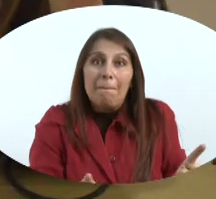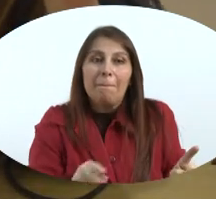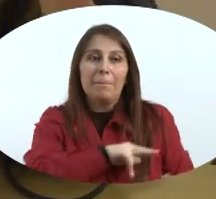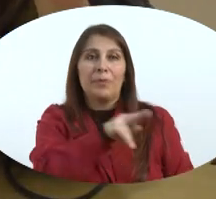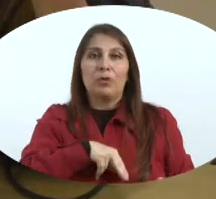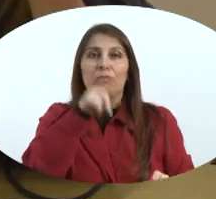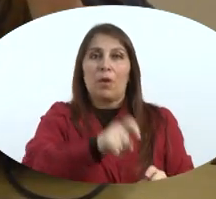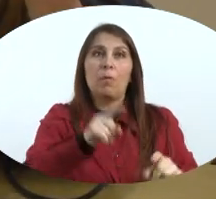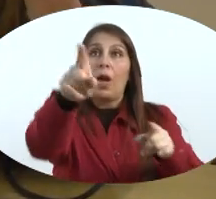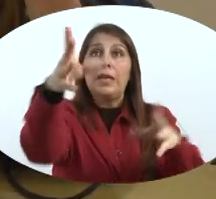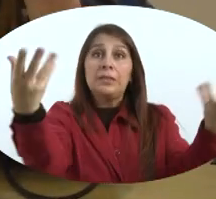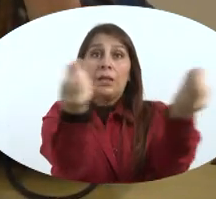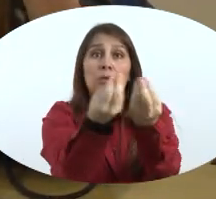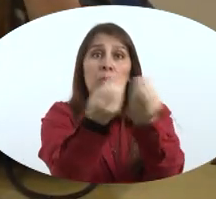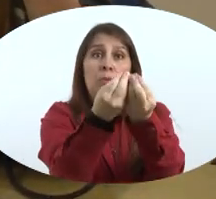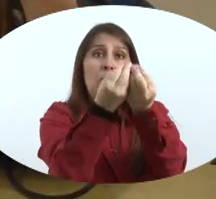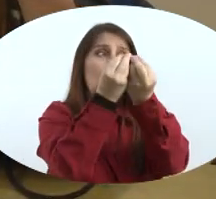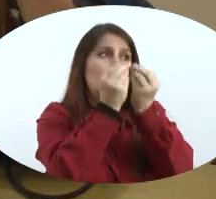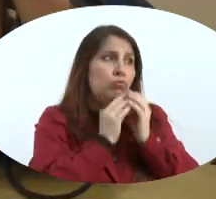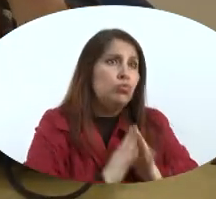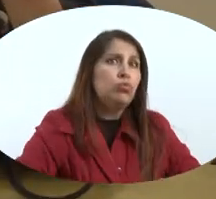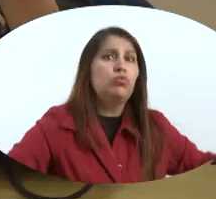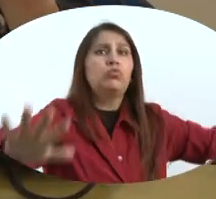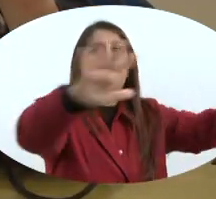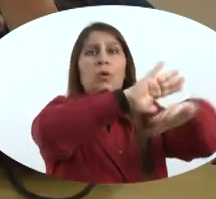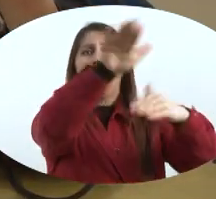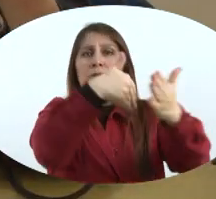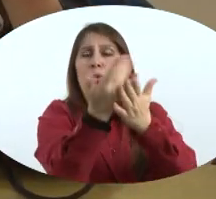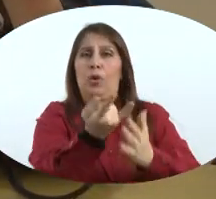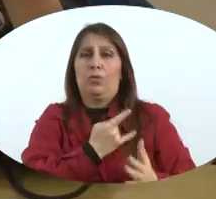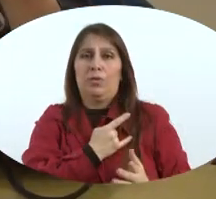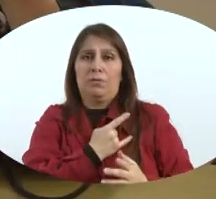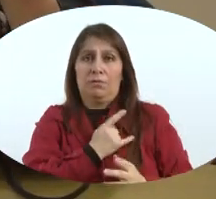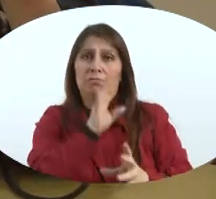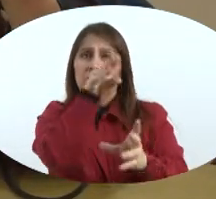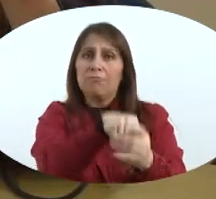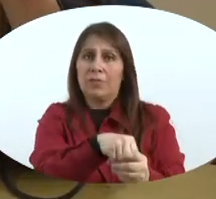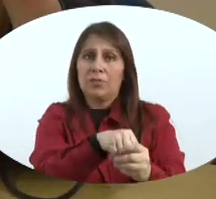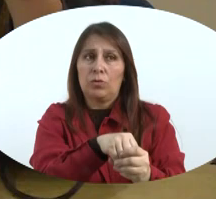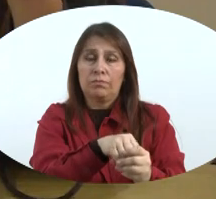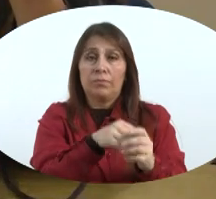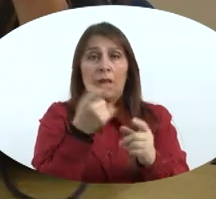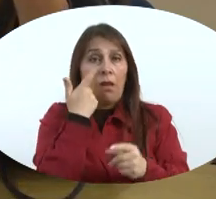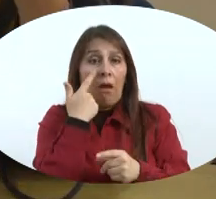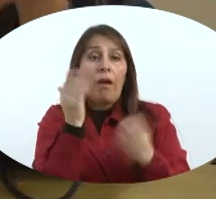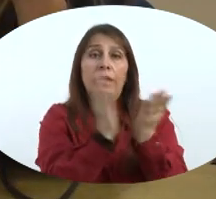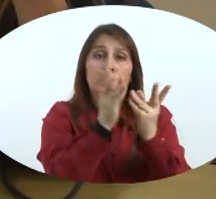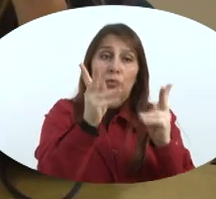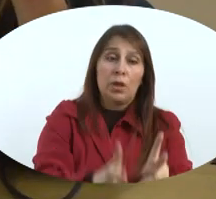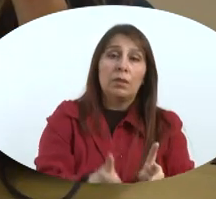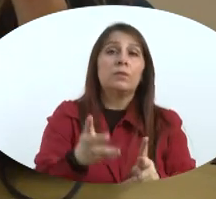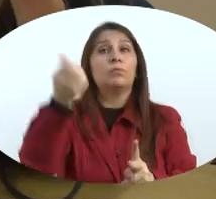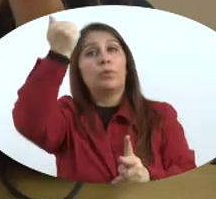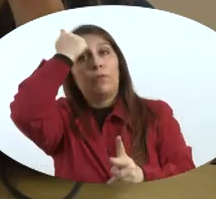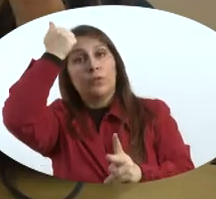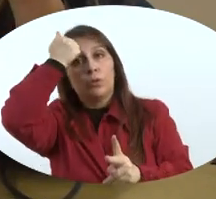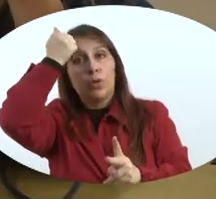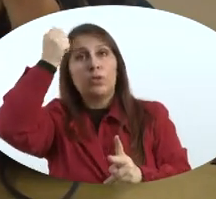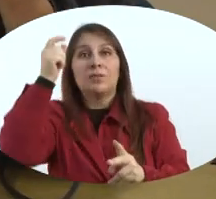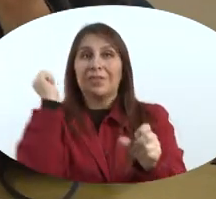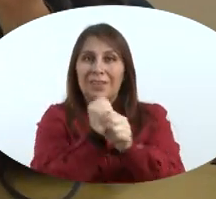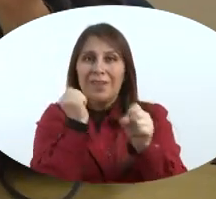sea para todos y que todos los digamos todos los estudiantes profesores que trabajan en torno al género porque no es un trabajo separado